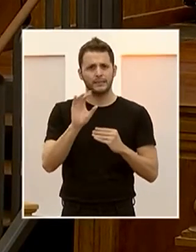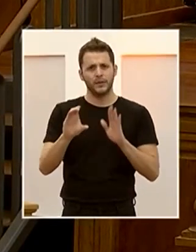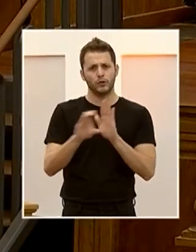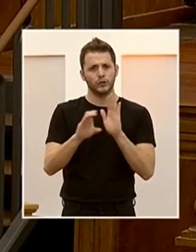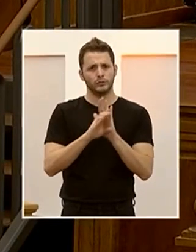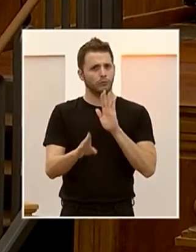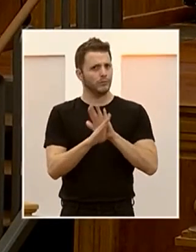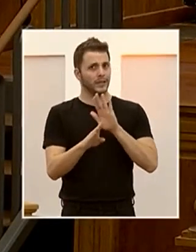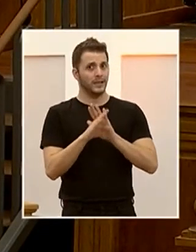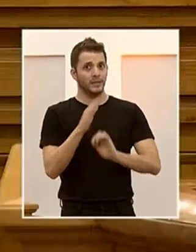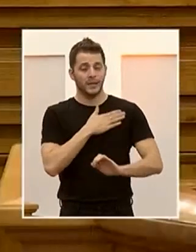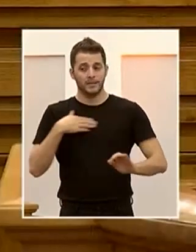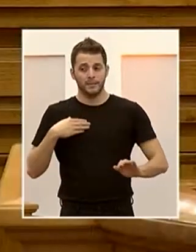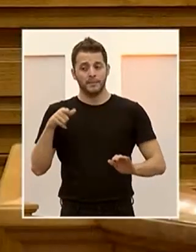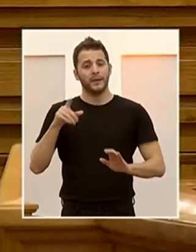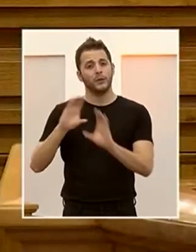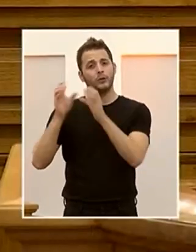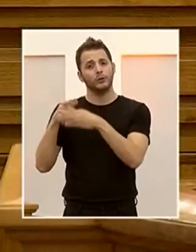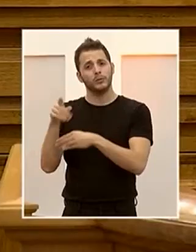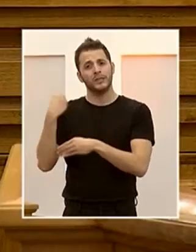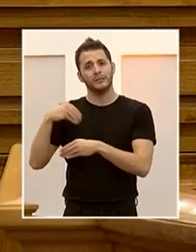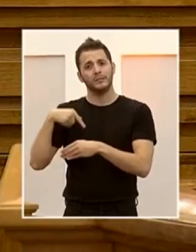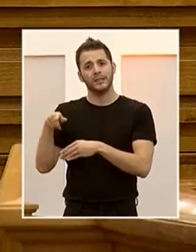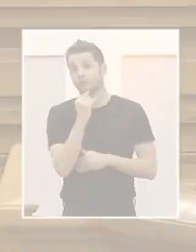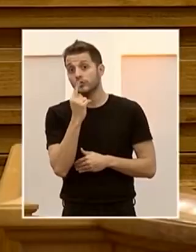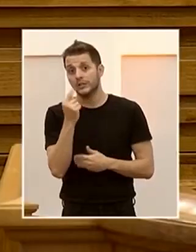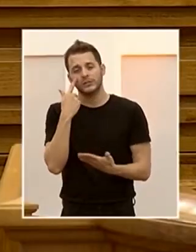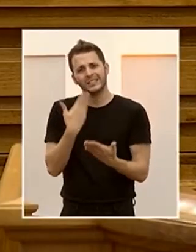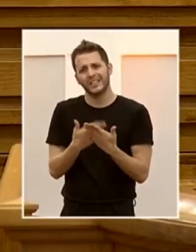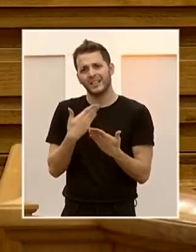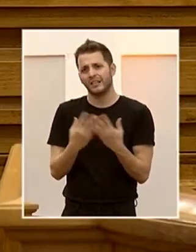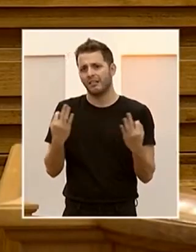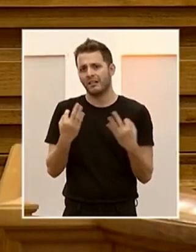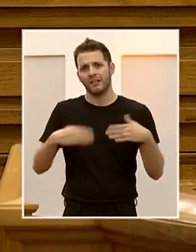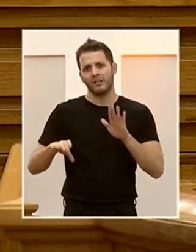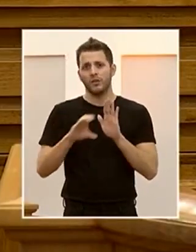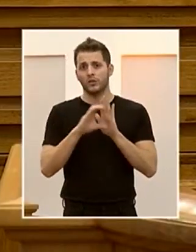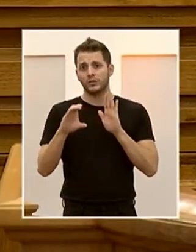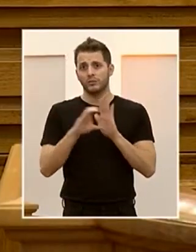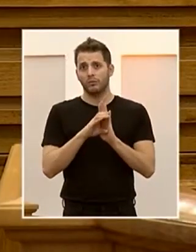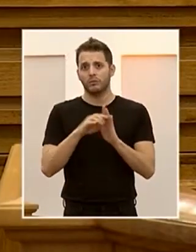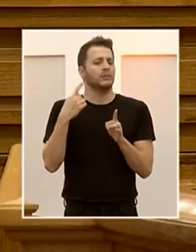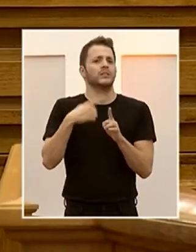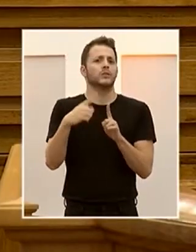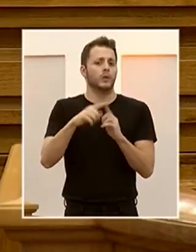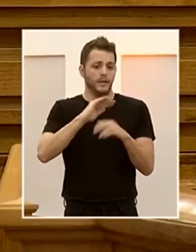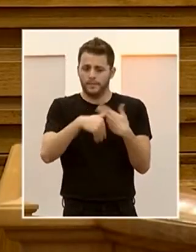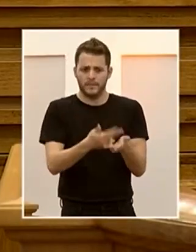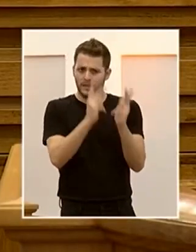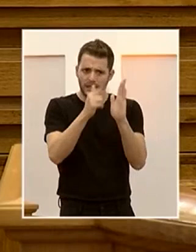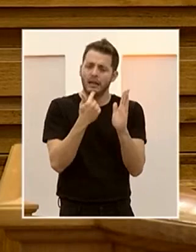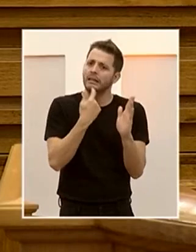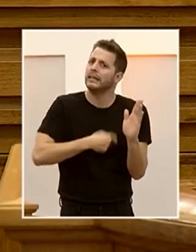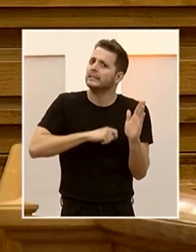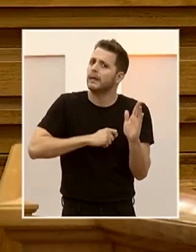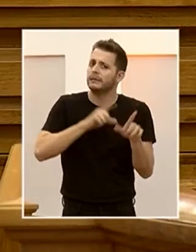que lo que buscaban no era modificarla, sino literalmente cuestionarla. Que esta Constitución, con los cambios que democráticamente decida